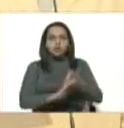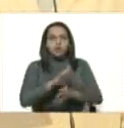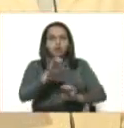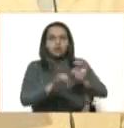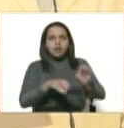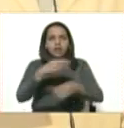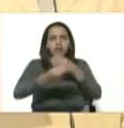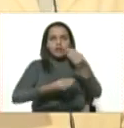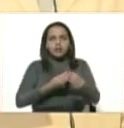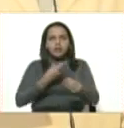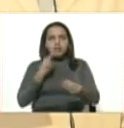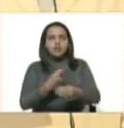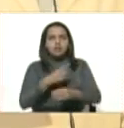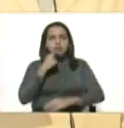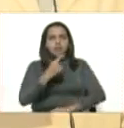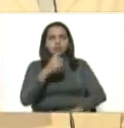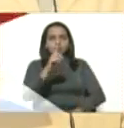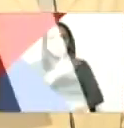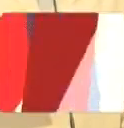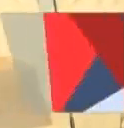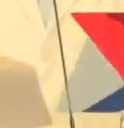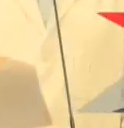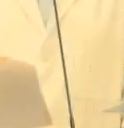decir que